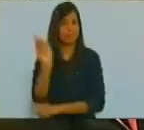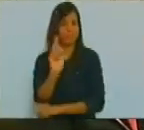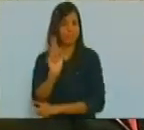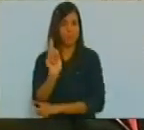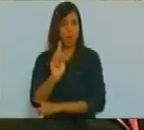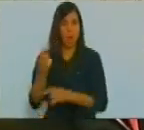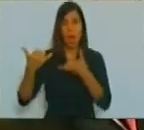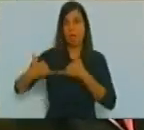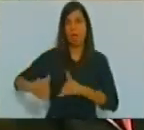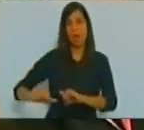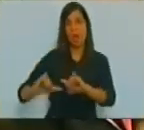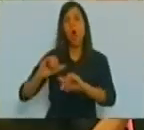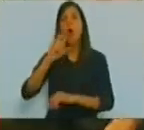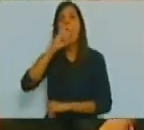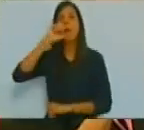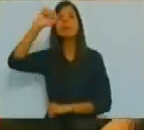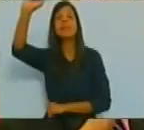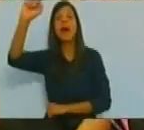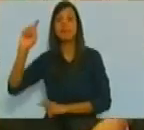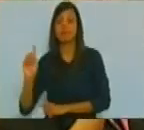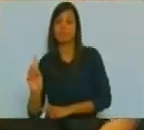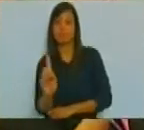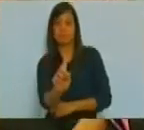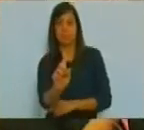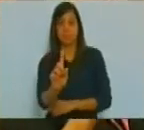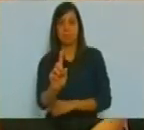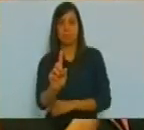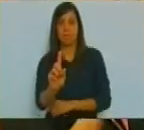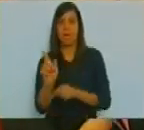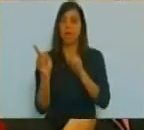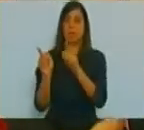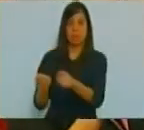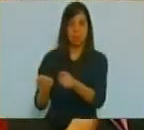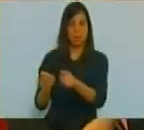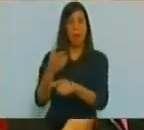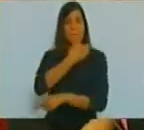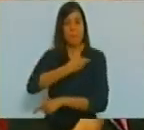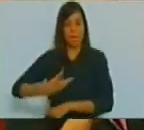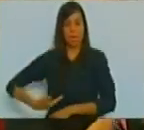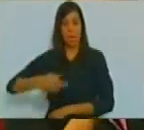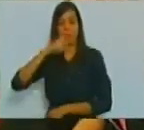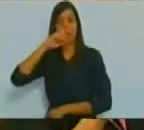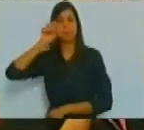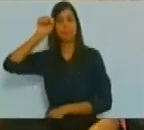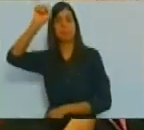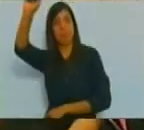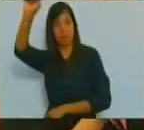hijo nos dejamos tu hermano presidente de paz